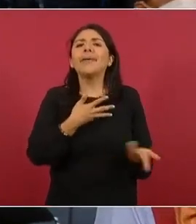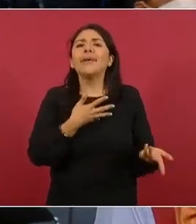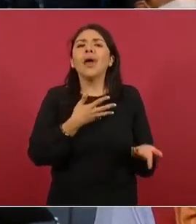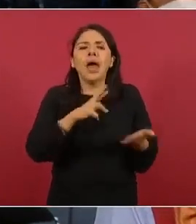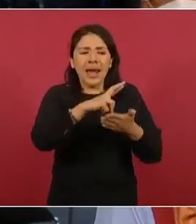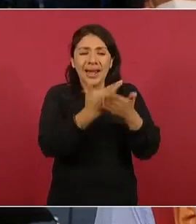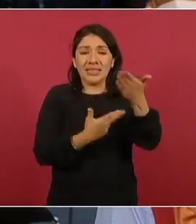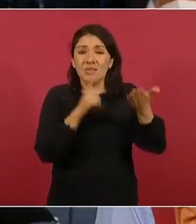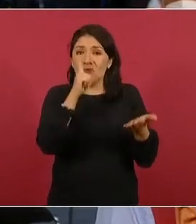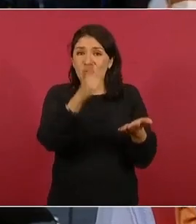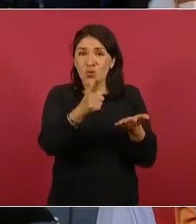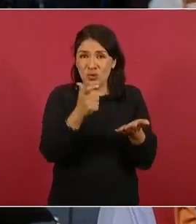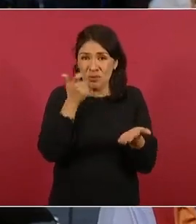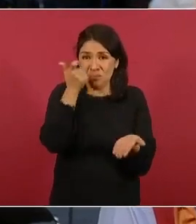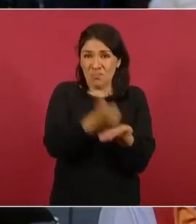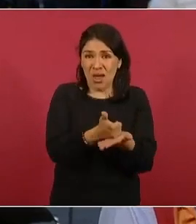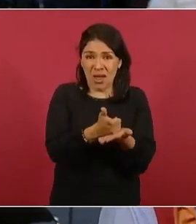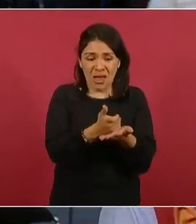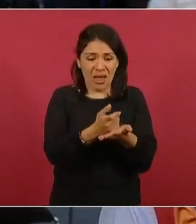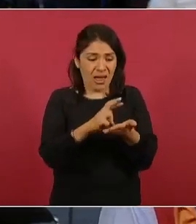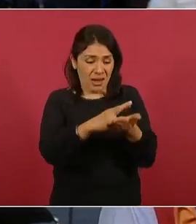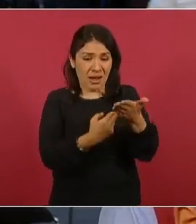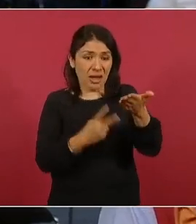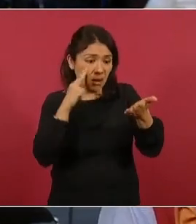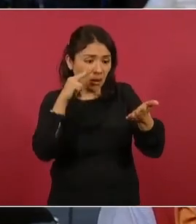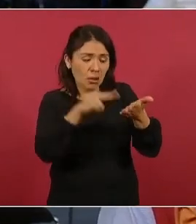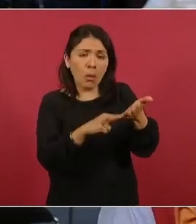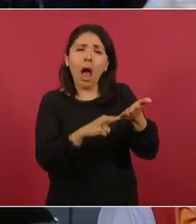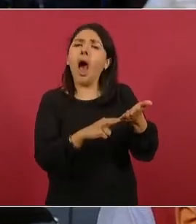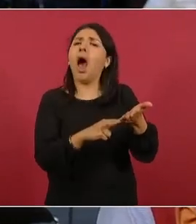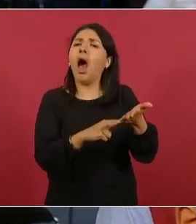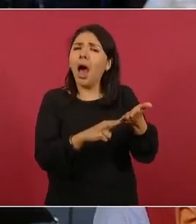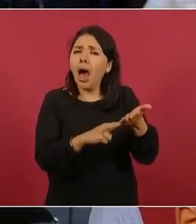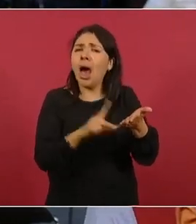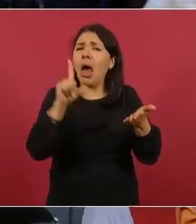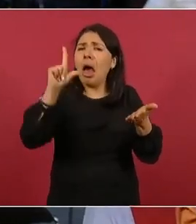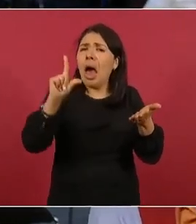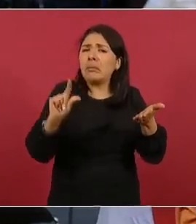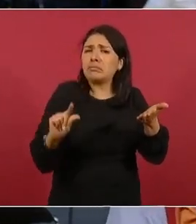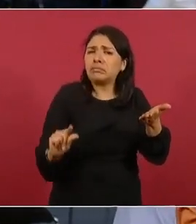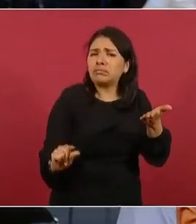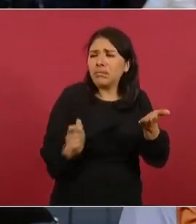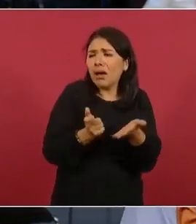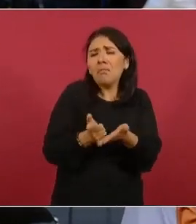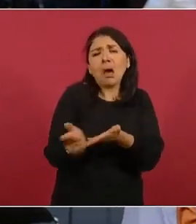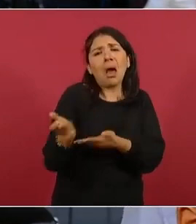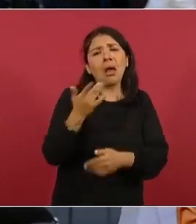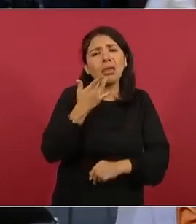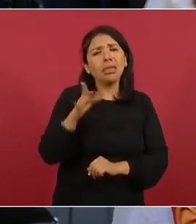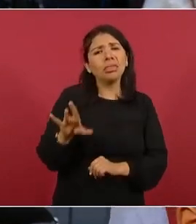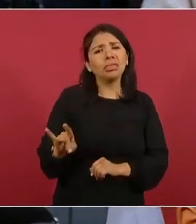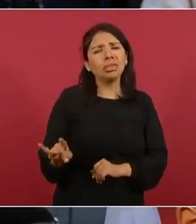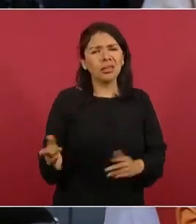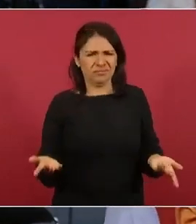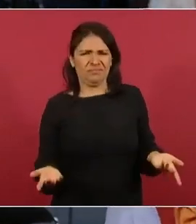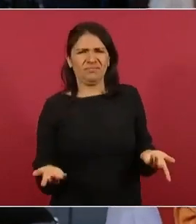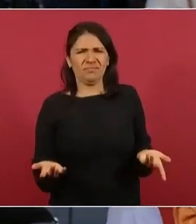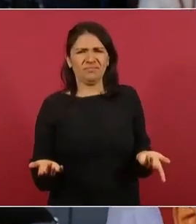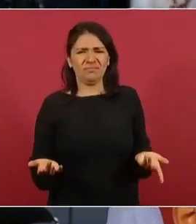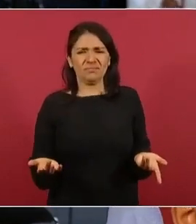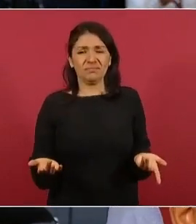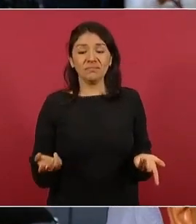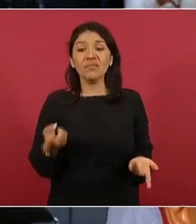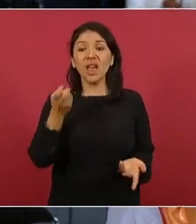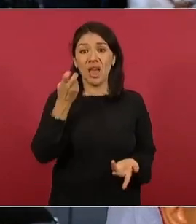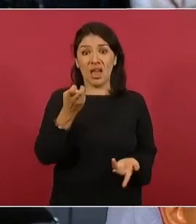su recibo de eléctrico es bajísimo, y ellos pues